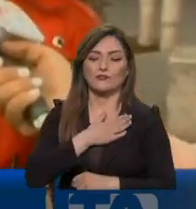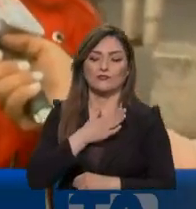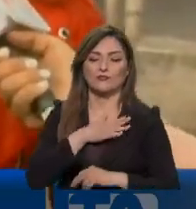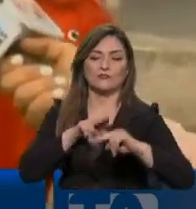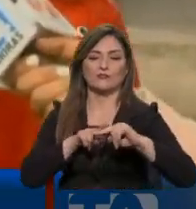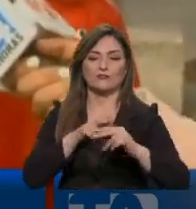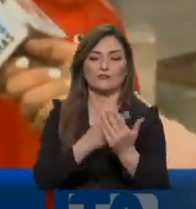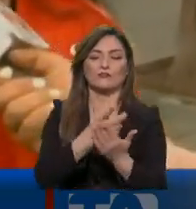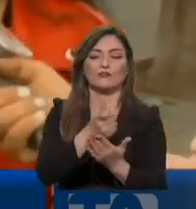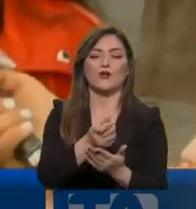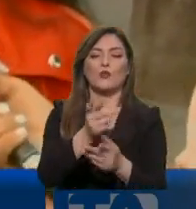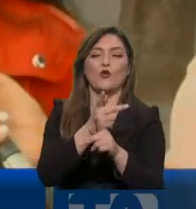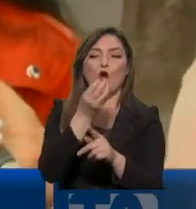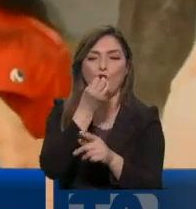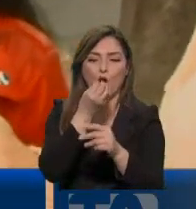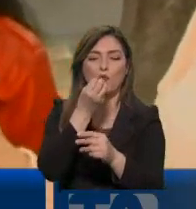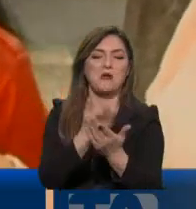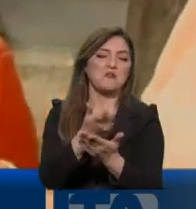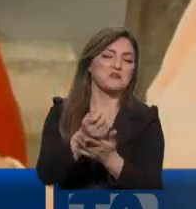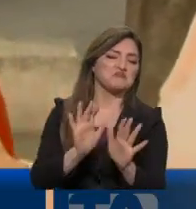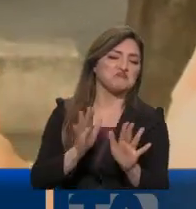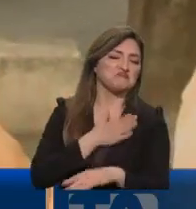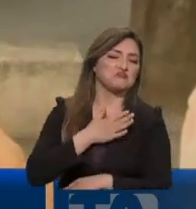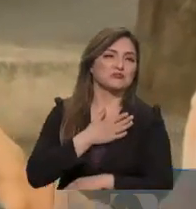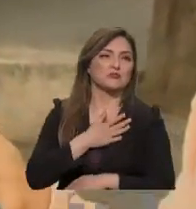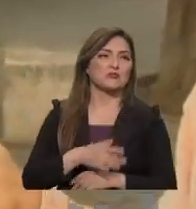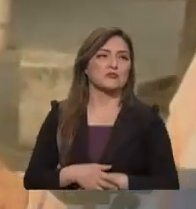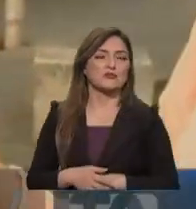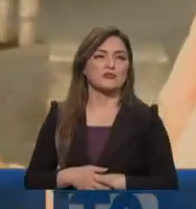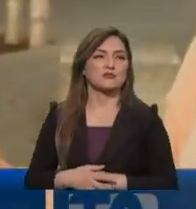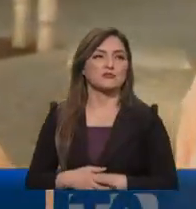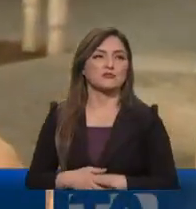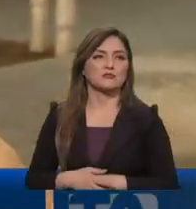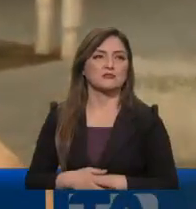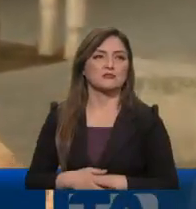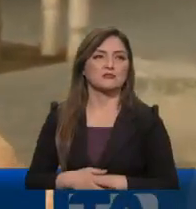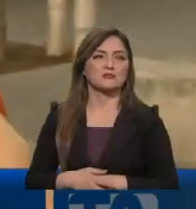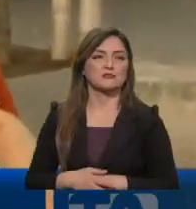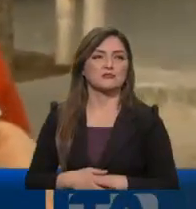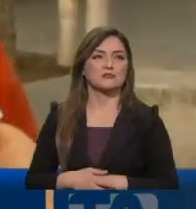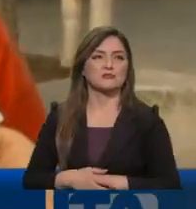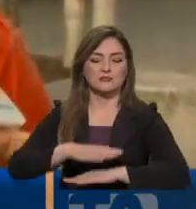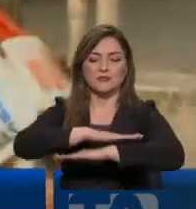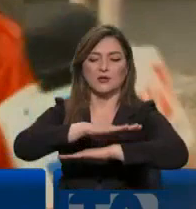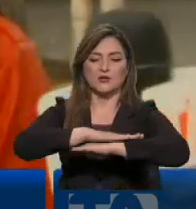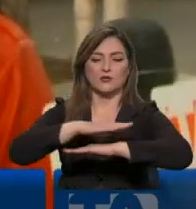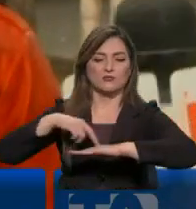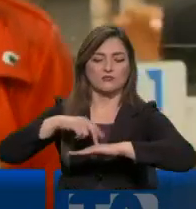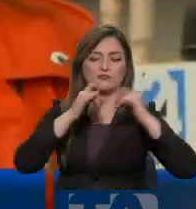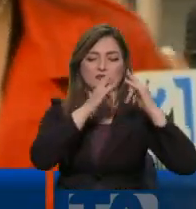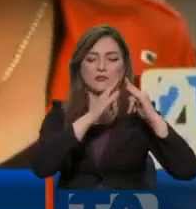confianza a consumir nuestro producto porque ahora ya contamos con estas, digamos, pequeñas plataformas.